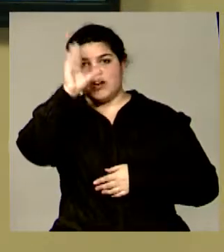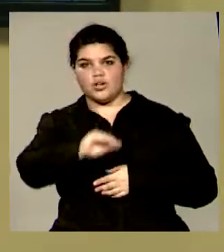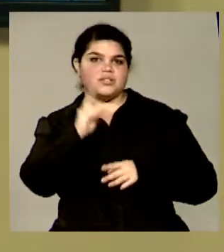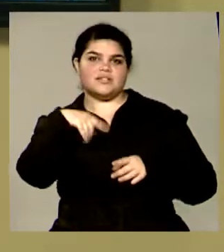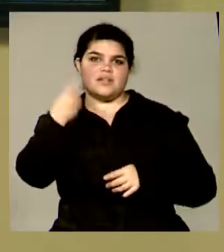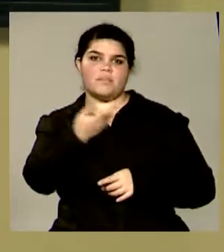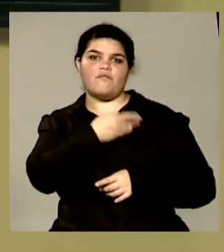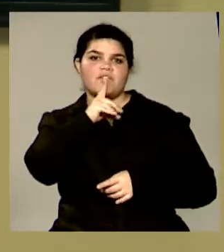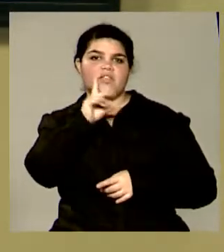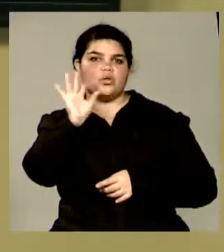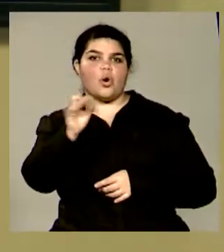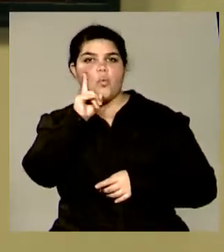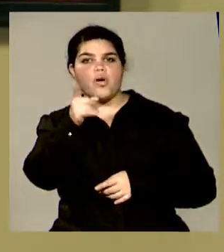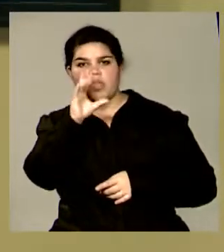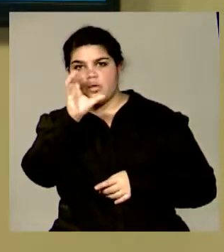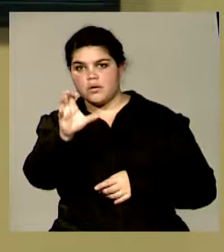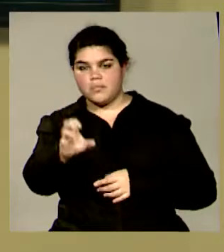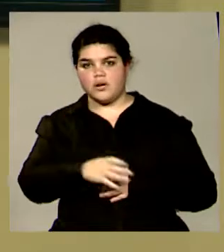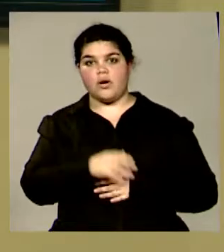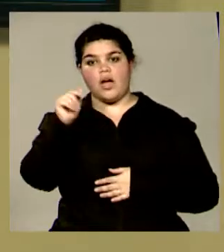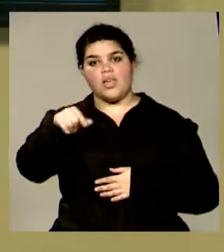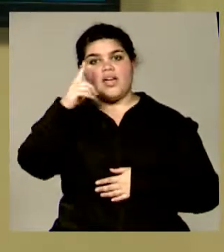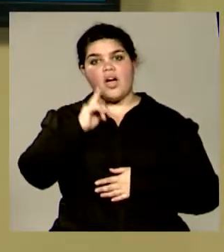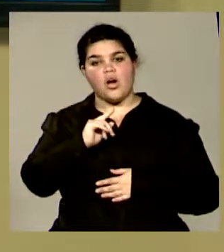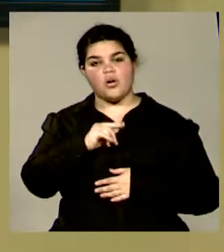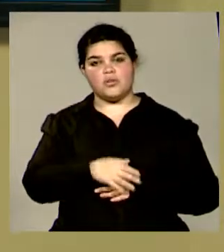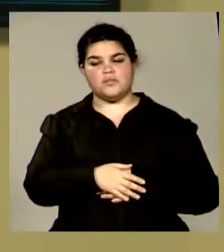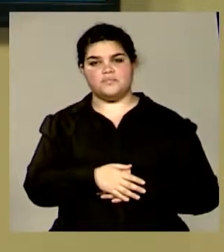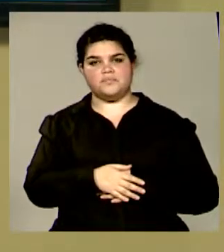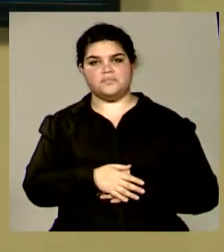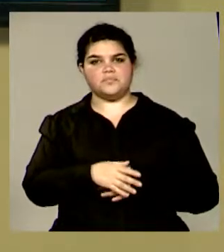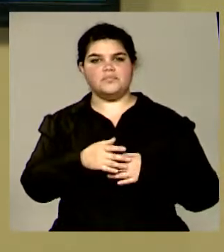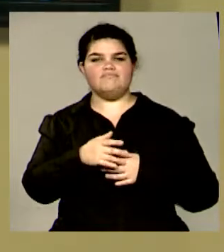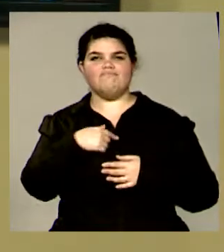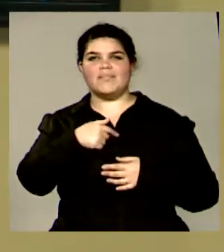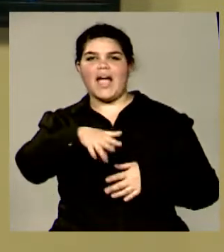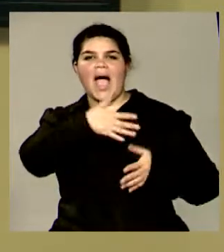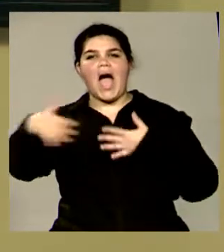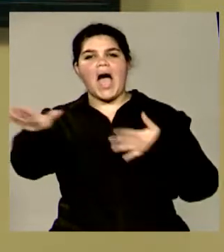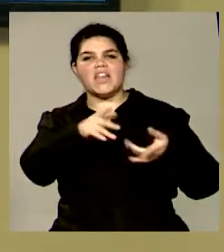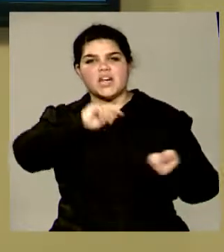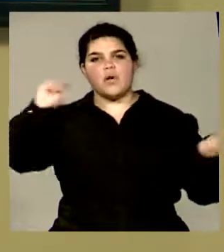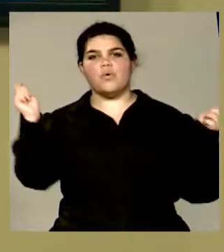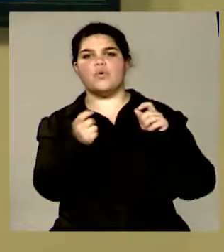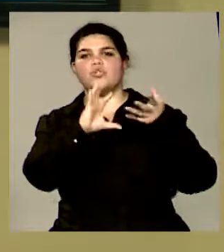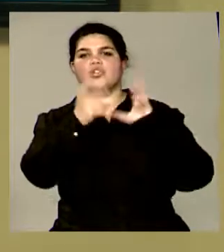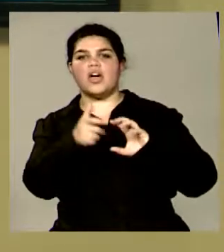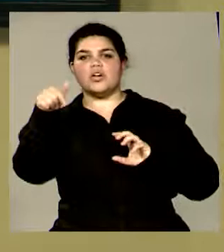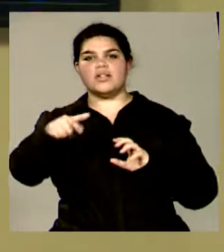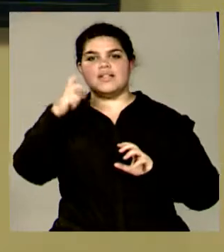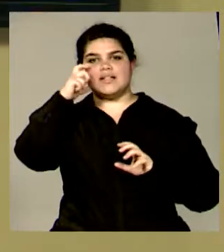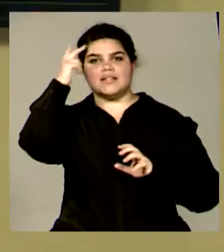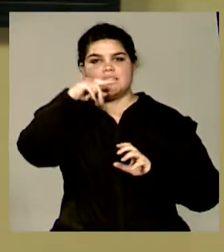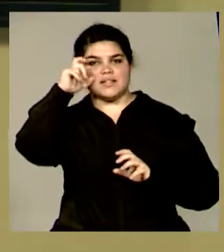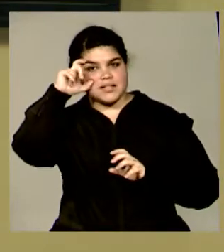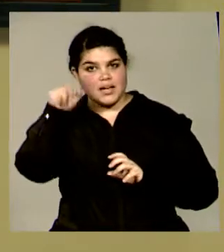siempre, el Fito Suden con Cuidado con el Perro. Hoy Aires Revolucionarios porque vamos a estar compartiendo textos de el Che Guevara.